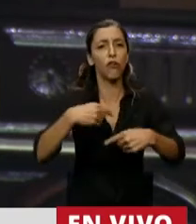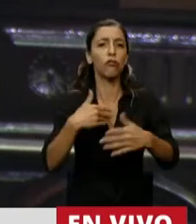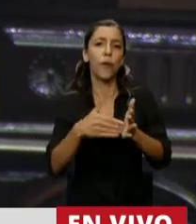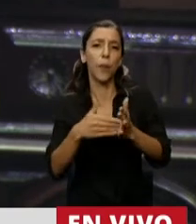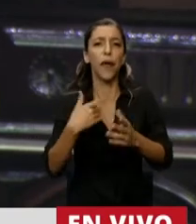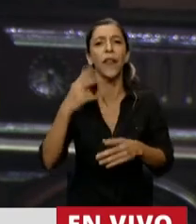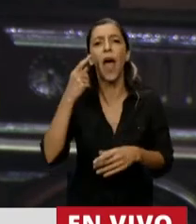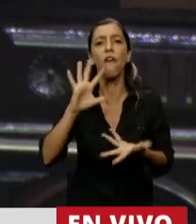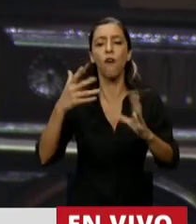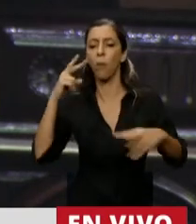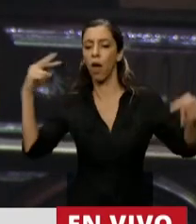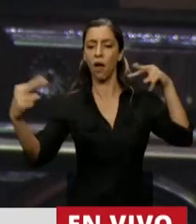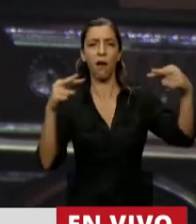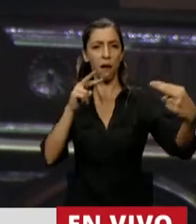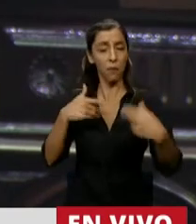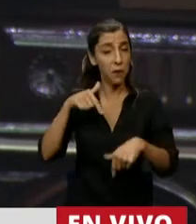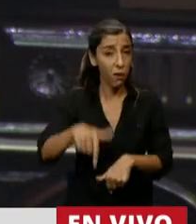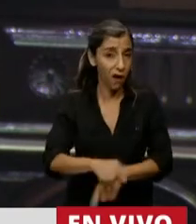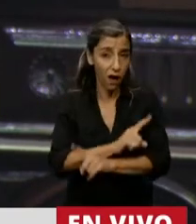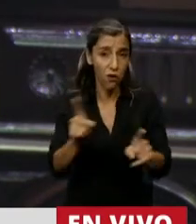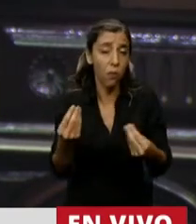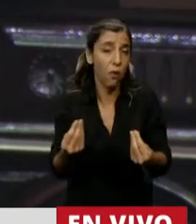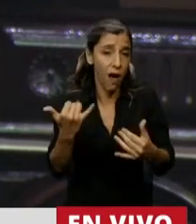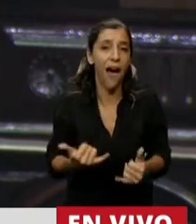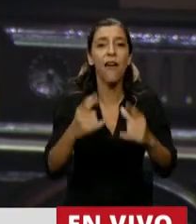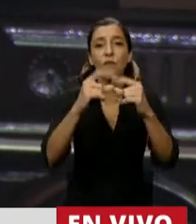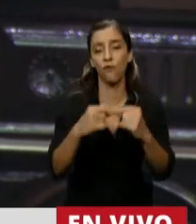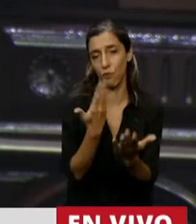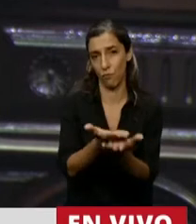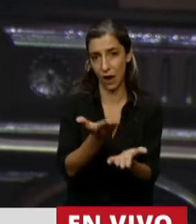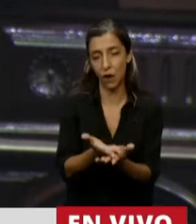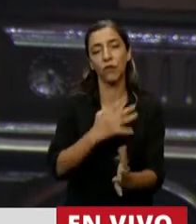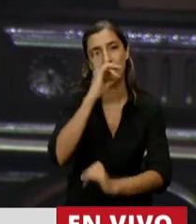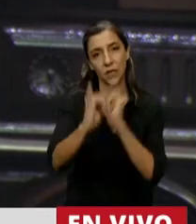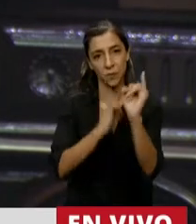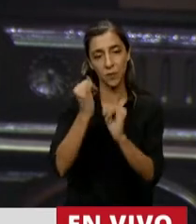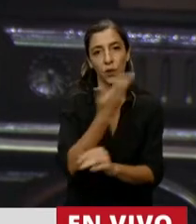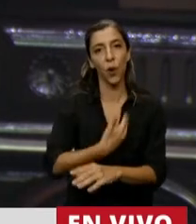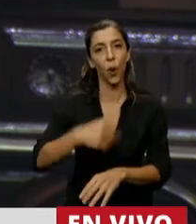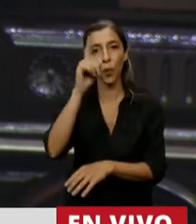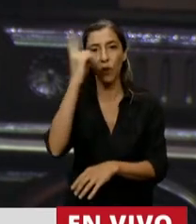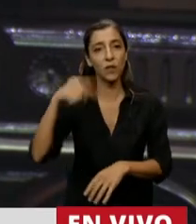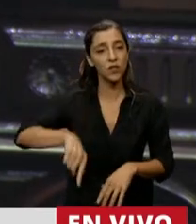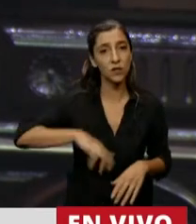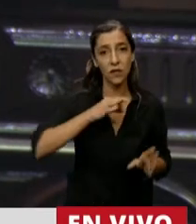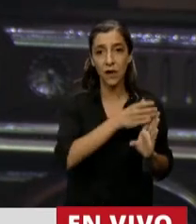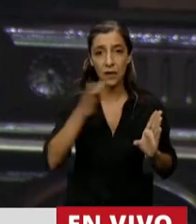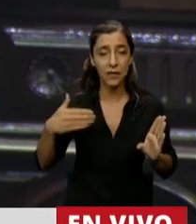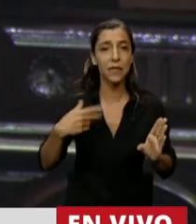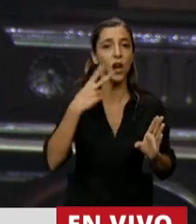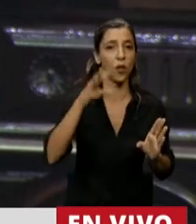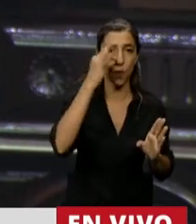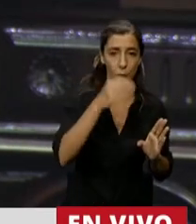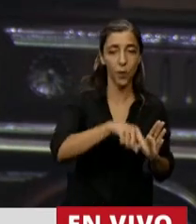en este caso no es así porque tenemos datos. Y paso a contar brevemente, el Gobierno Nacional este año, en el